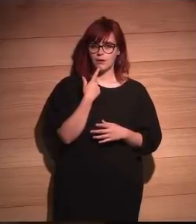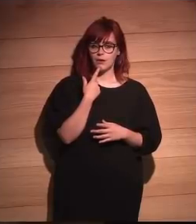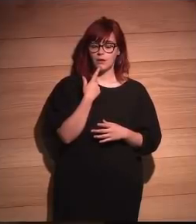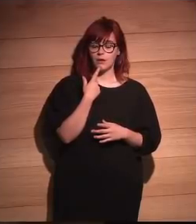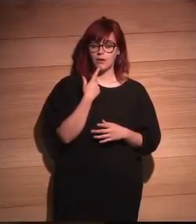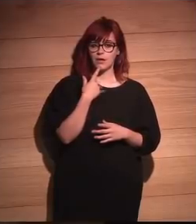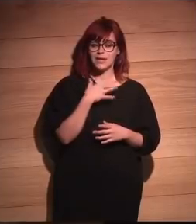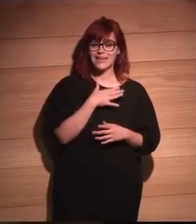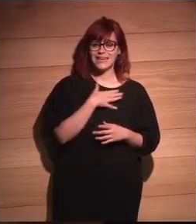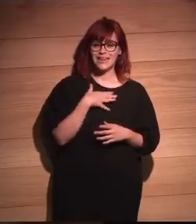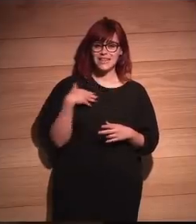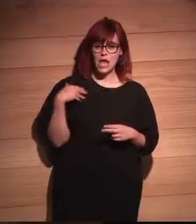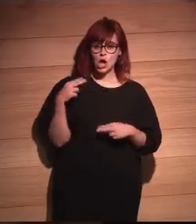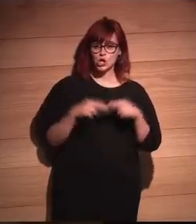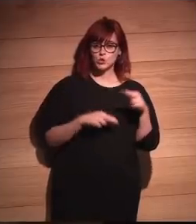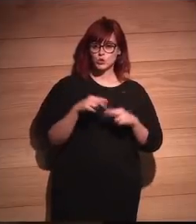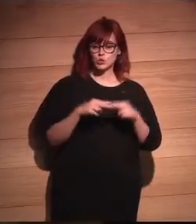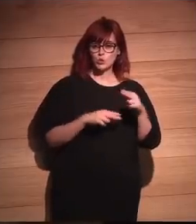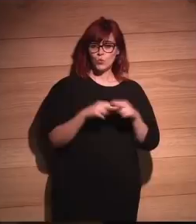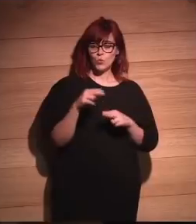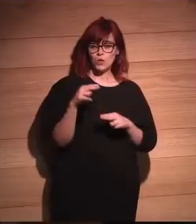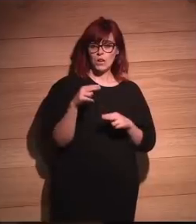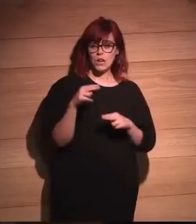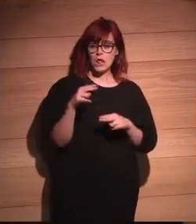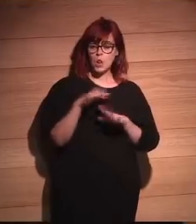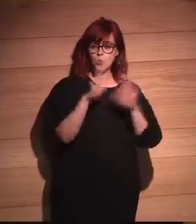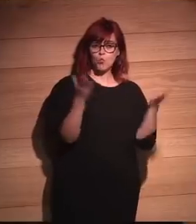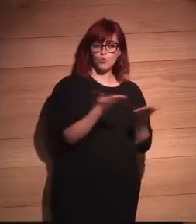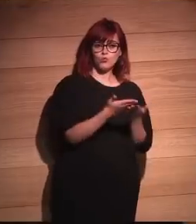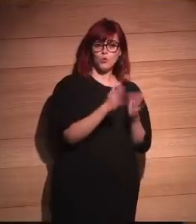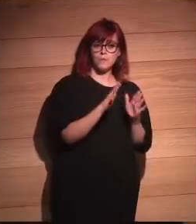tenía que componer al mundo, pero lo resolví componiendo al hombre.